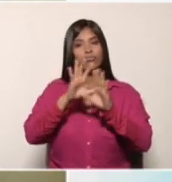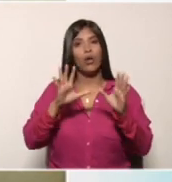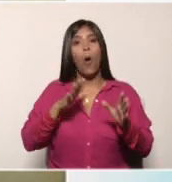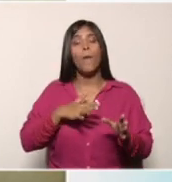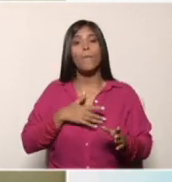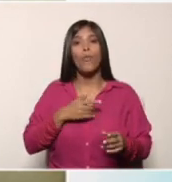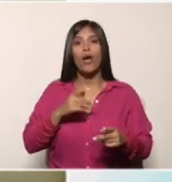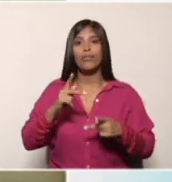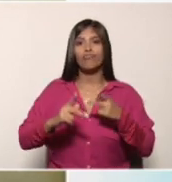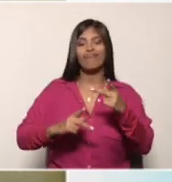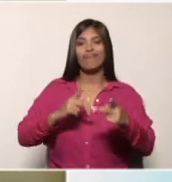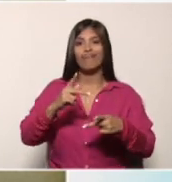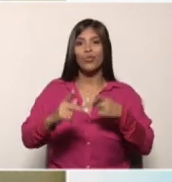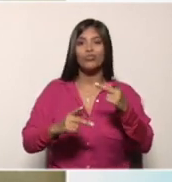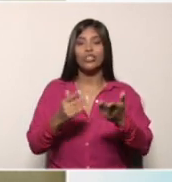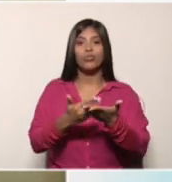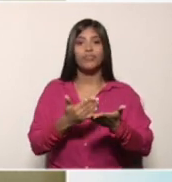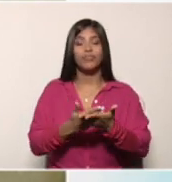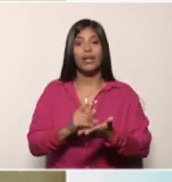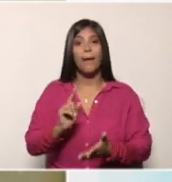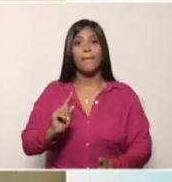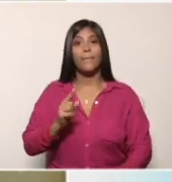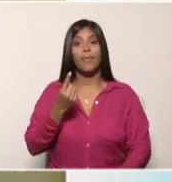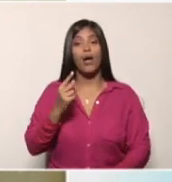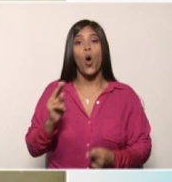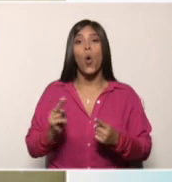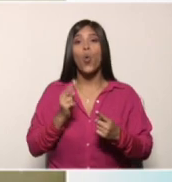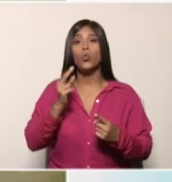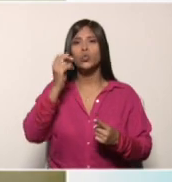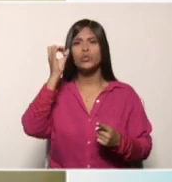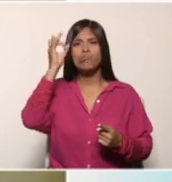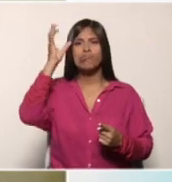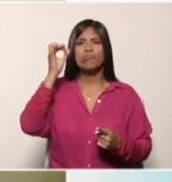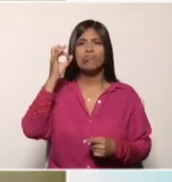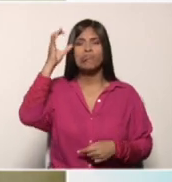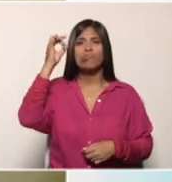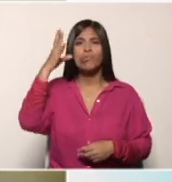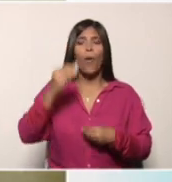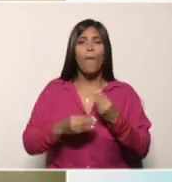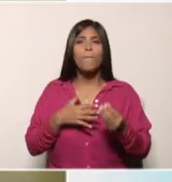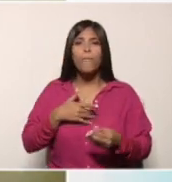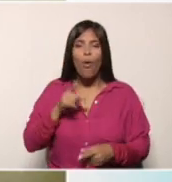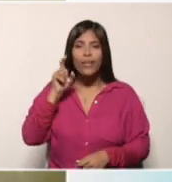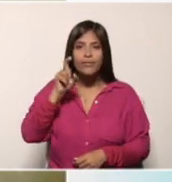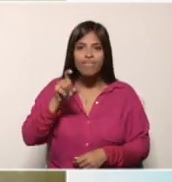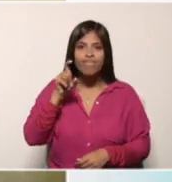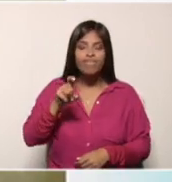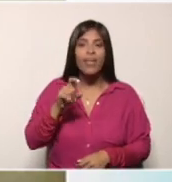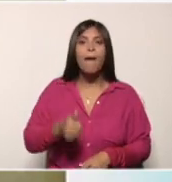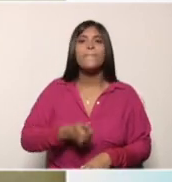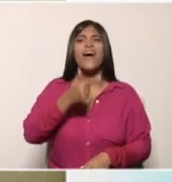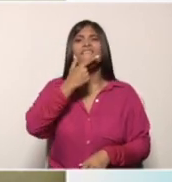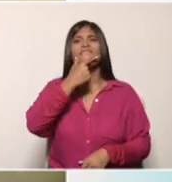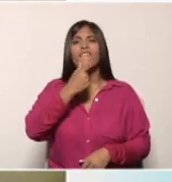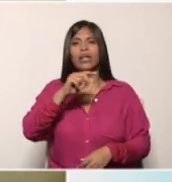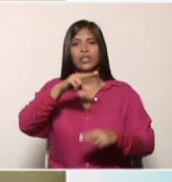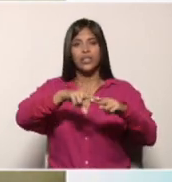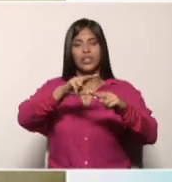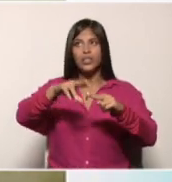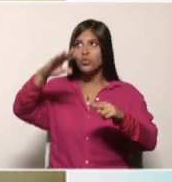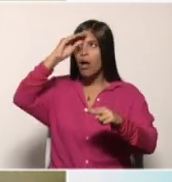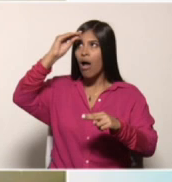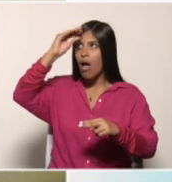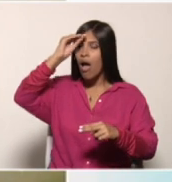su prosecución escolar. En primer lugar, el uso de estrategias de enseñanza por parte de los docentes para facilitar el aprendizaje.